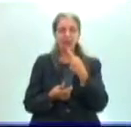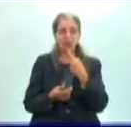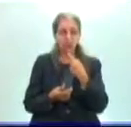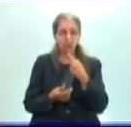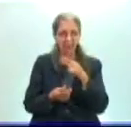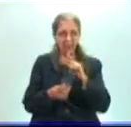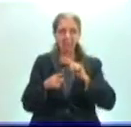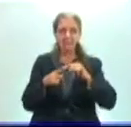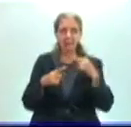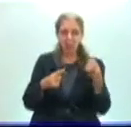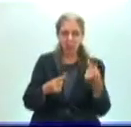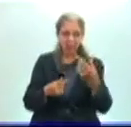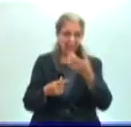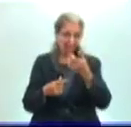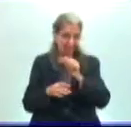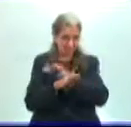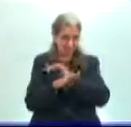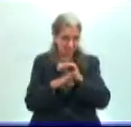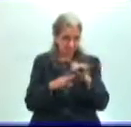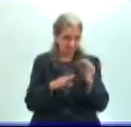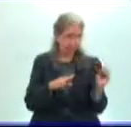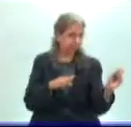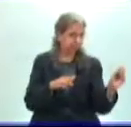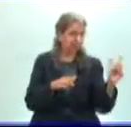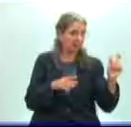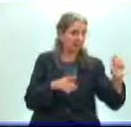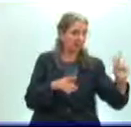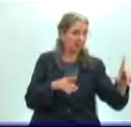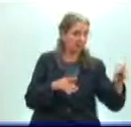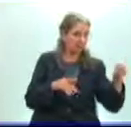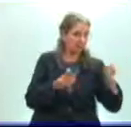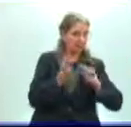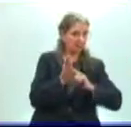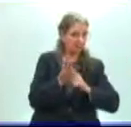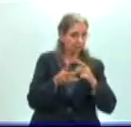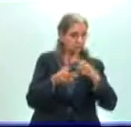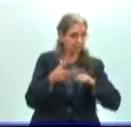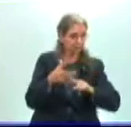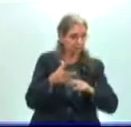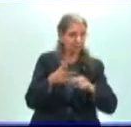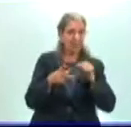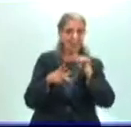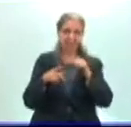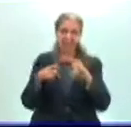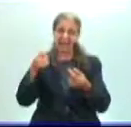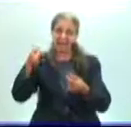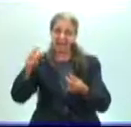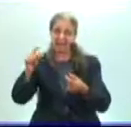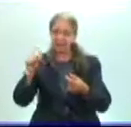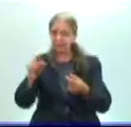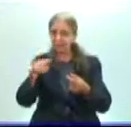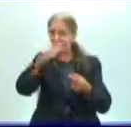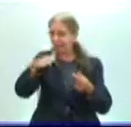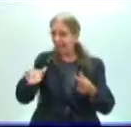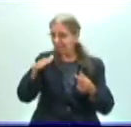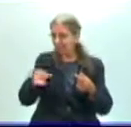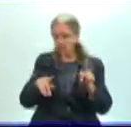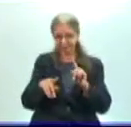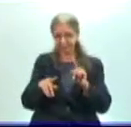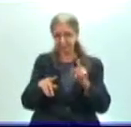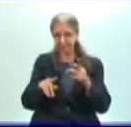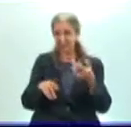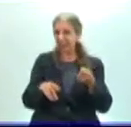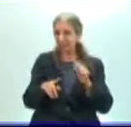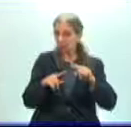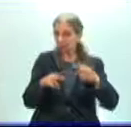la altura de la antena que van a instalar los trabajadores de comunicaciones del